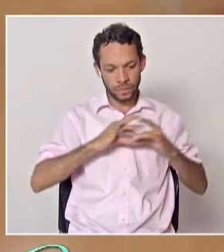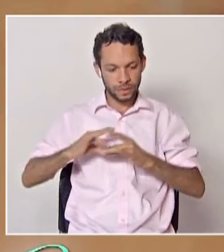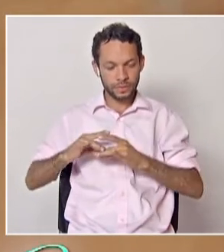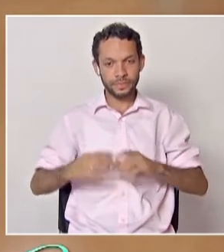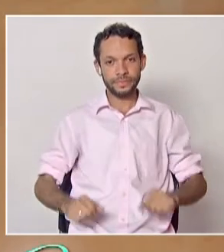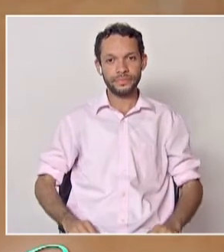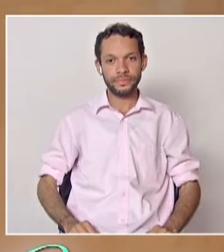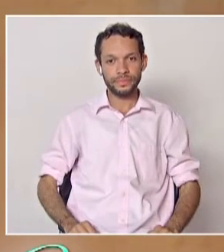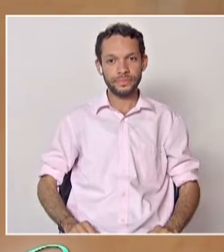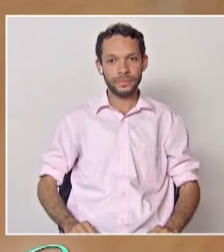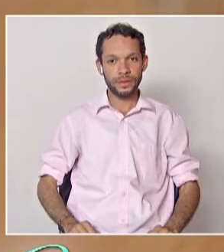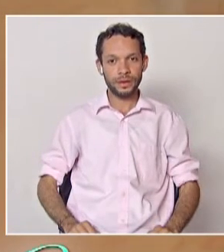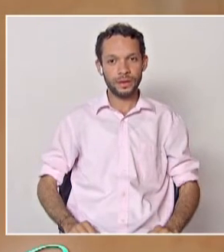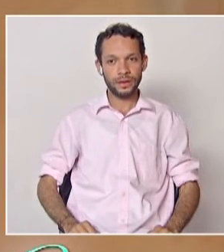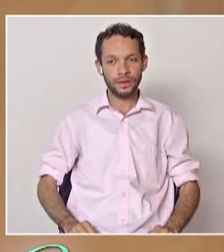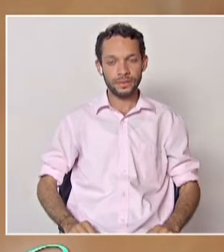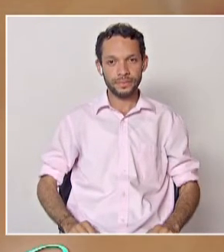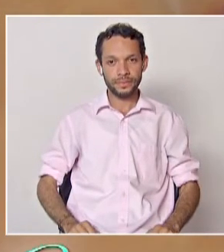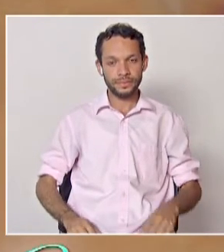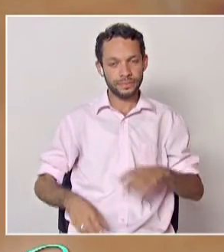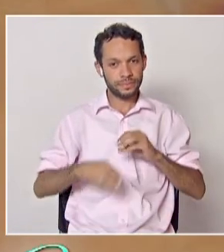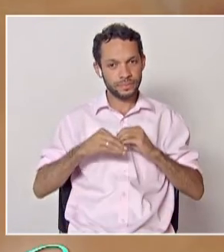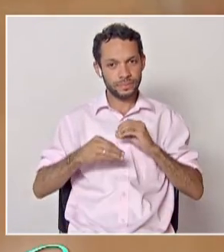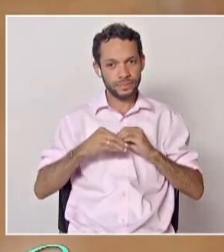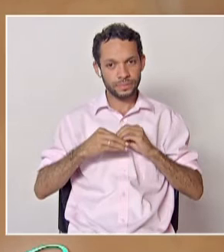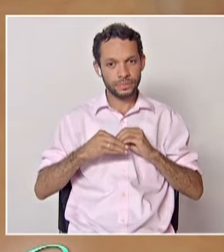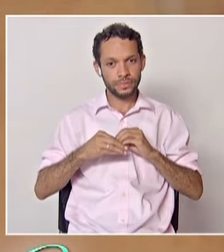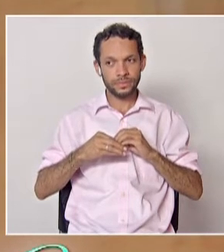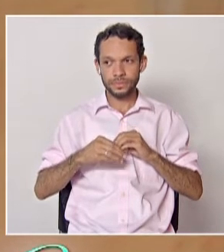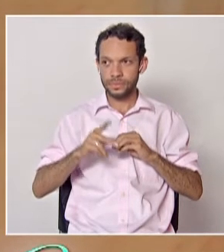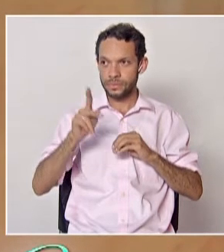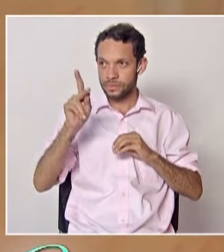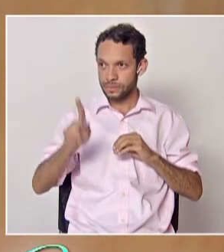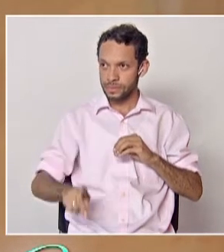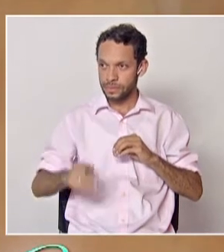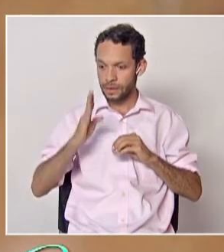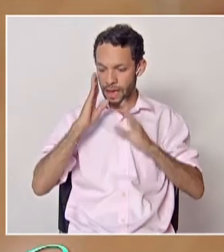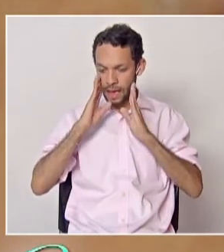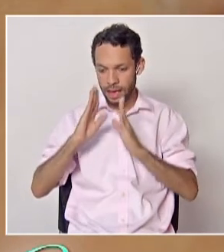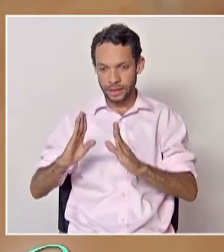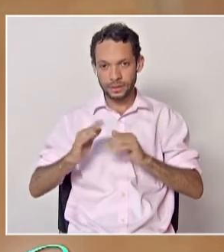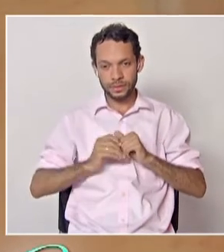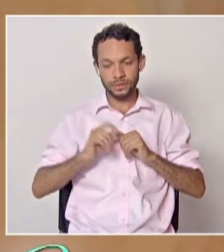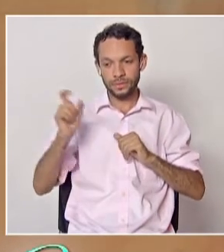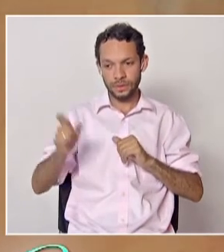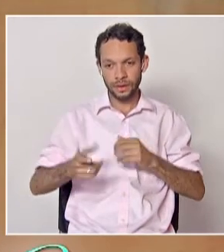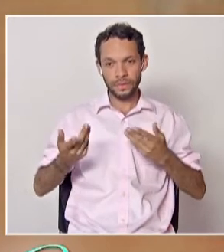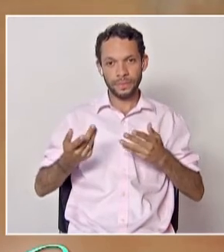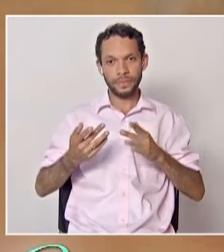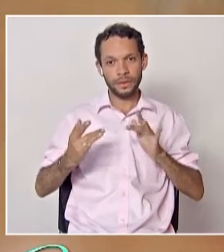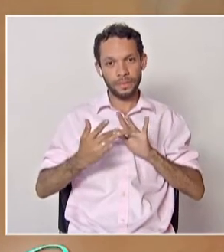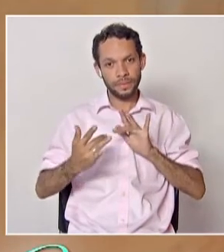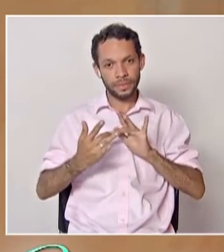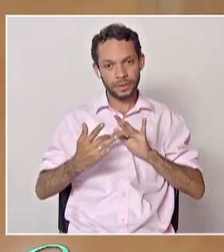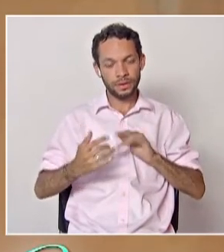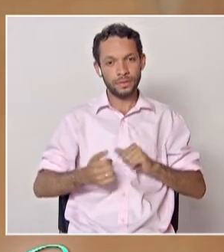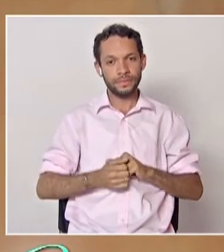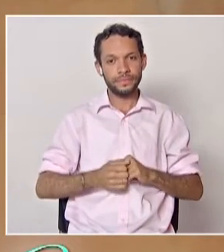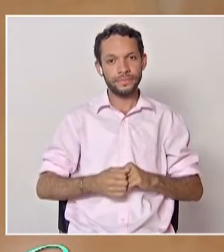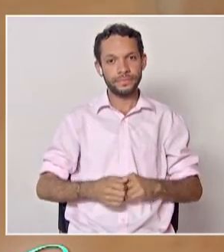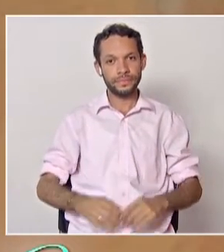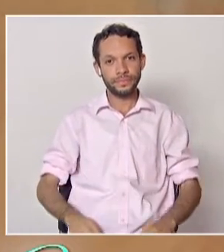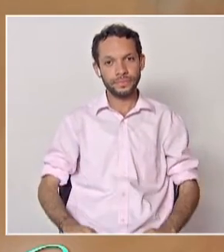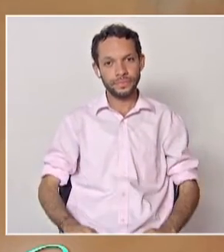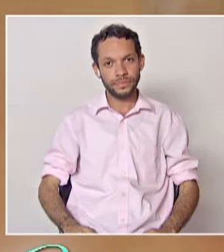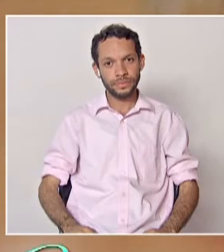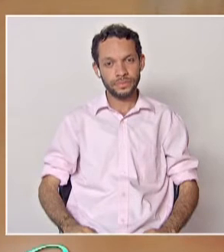liberan mucho el dolor. Mucha gente dice, menos mal mi hijo se cayó y se pegó un golpe en la cabeza y se la rompió y botó la sangre. Y